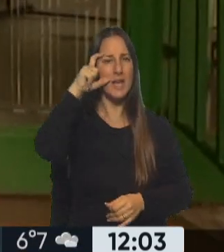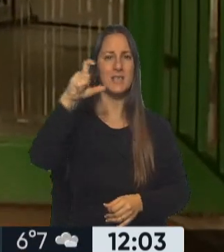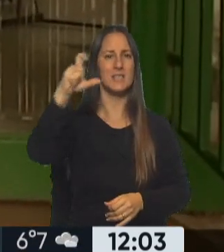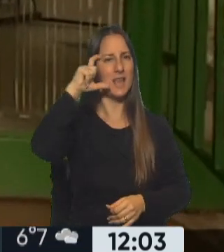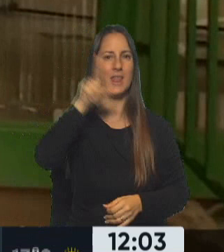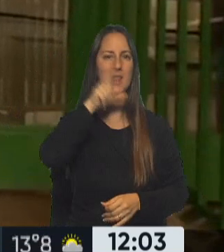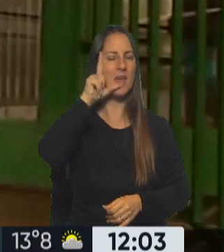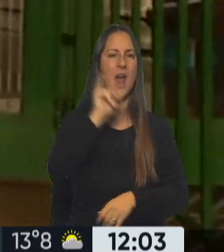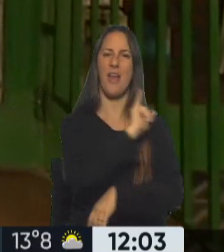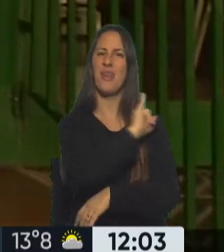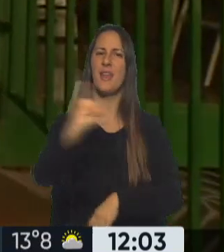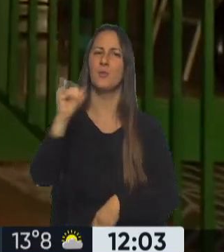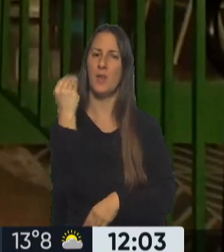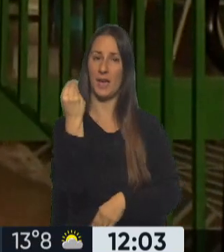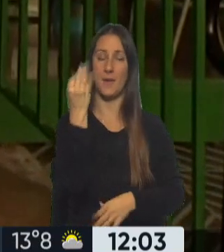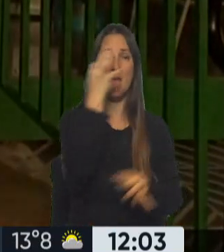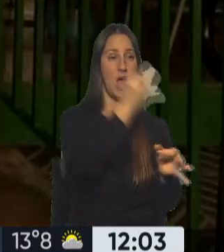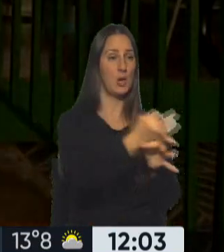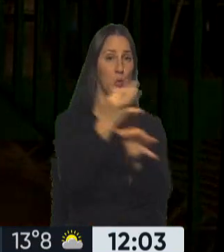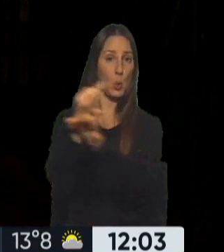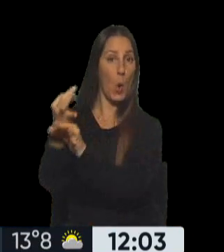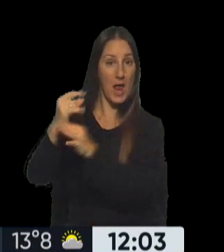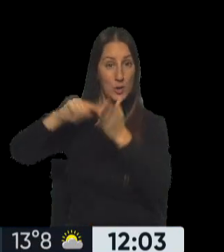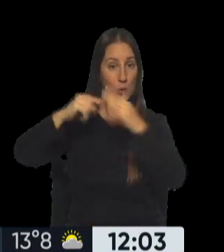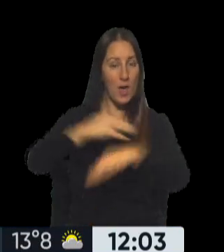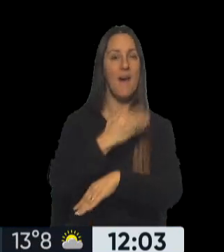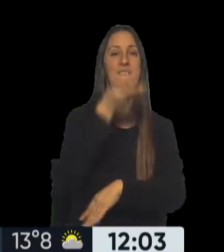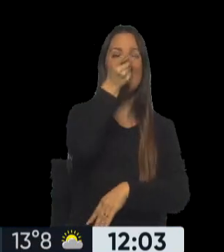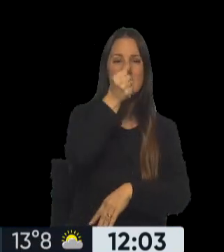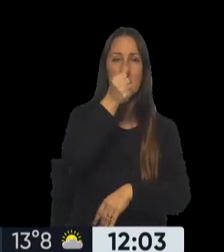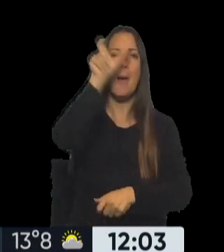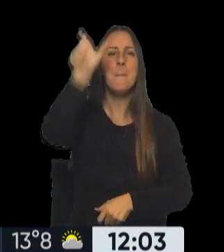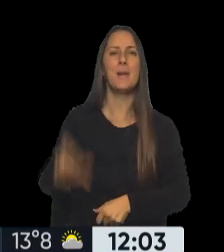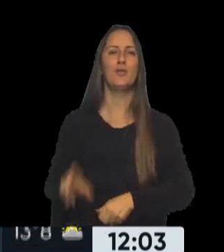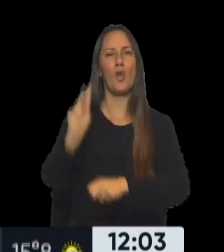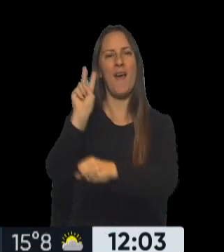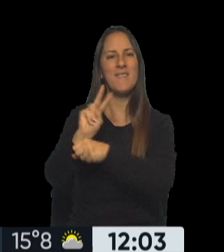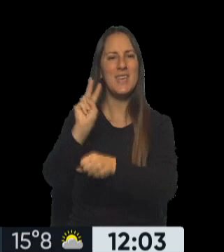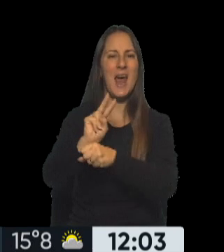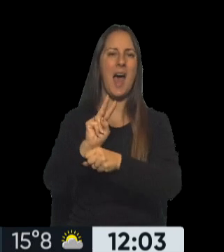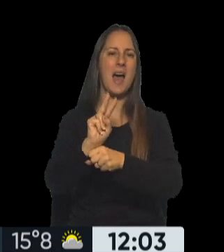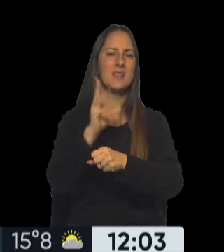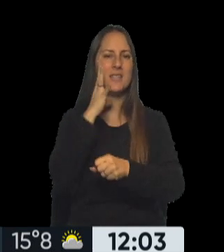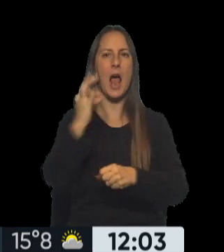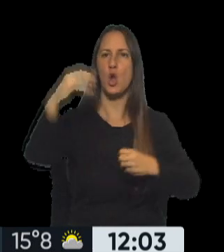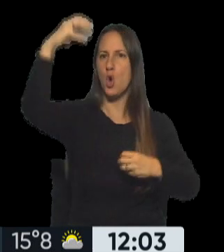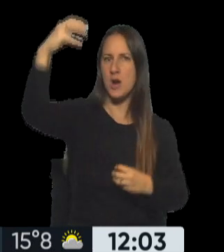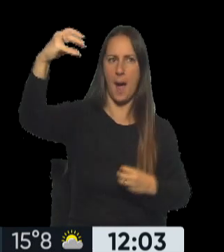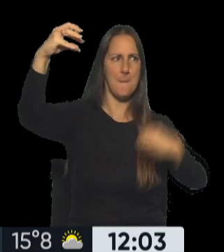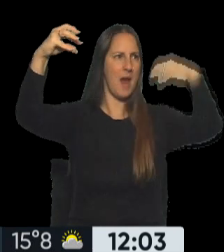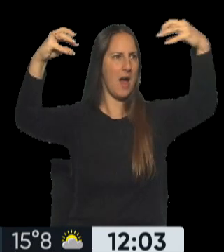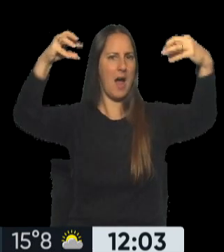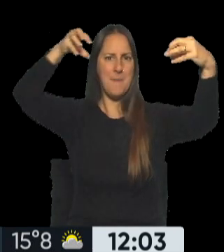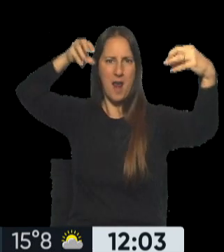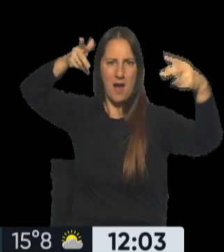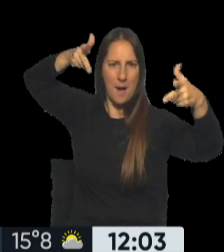que en las escuelas de la ciudad de Buenos Aires durante el fin de semana no hay ningún casero no vigilancia no hay cámaras de seguridad lo cual